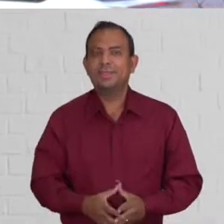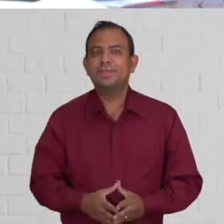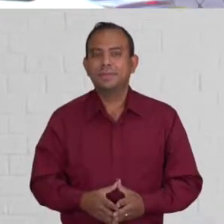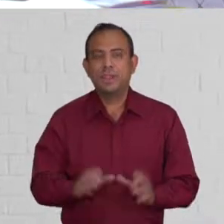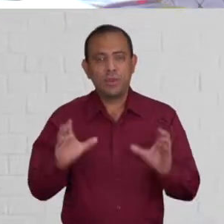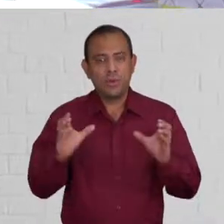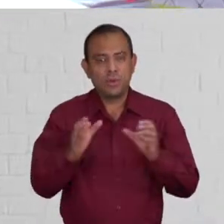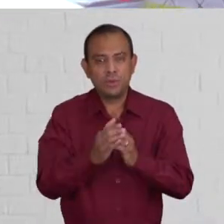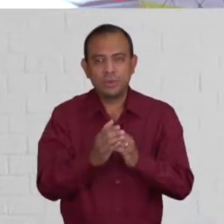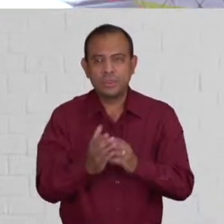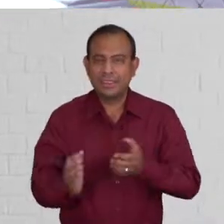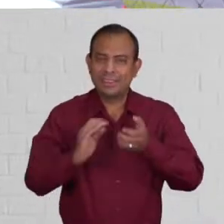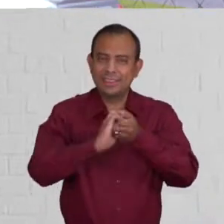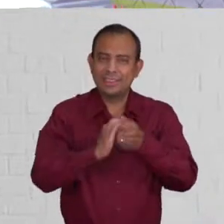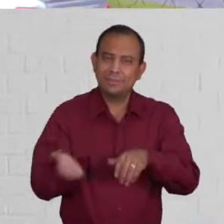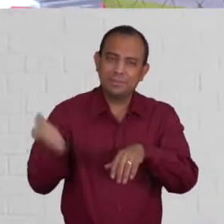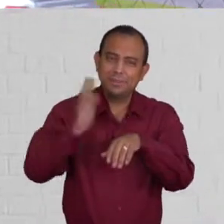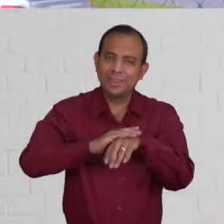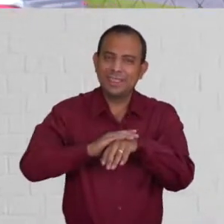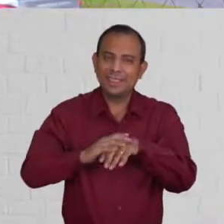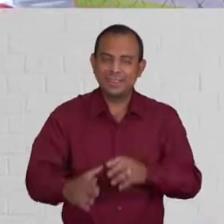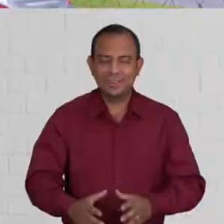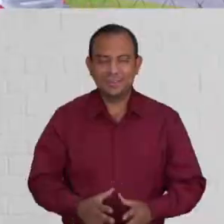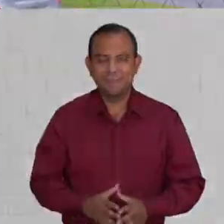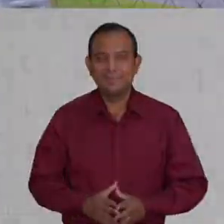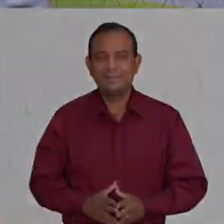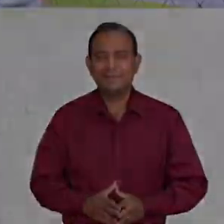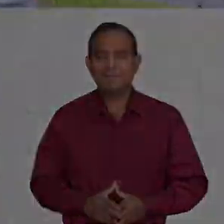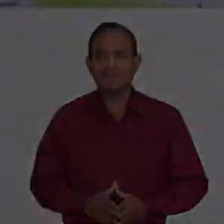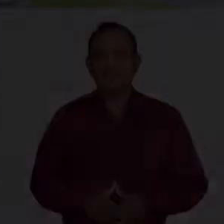obligaciones juntos logramos más